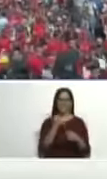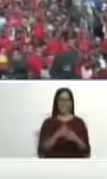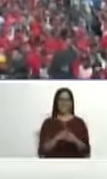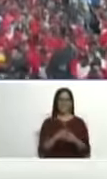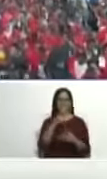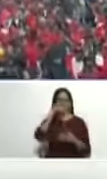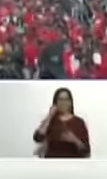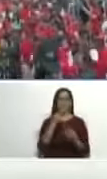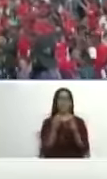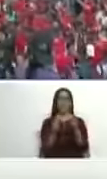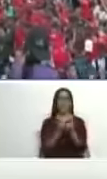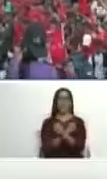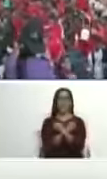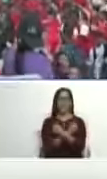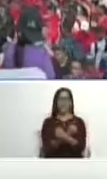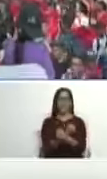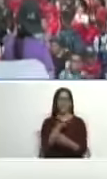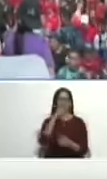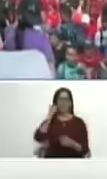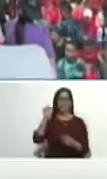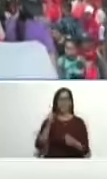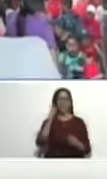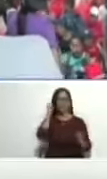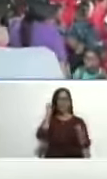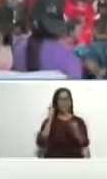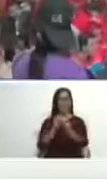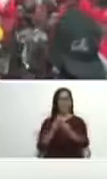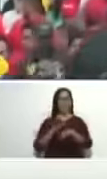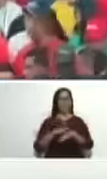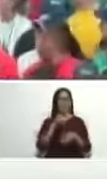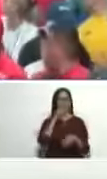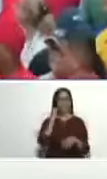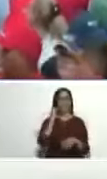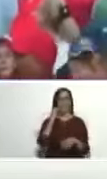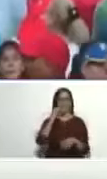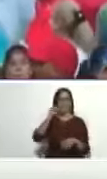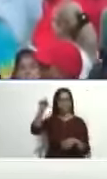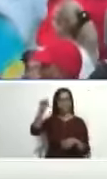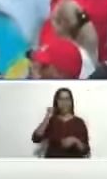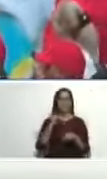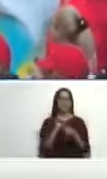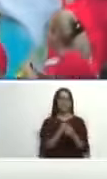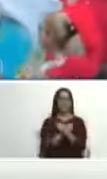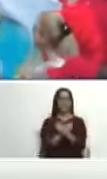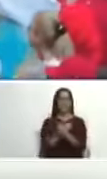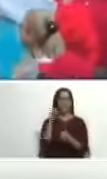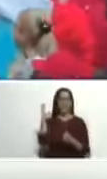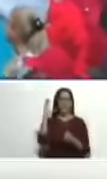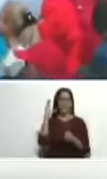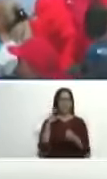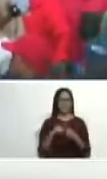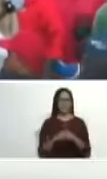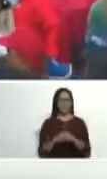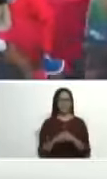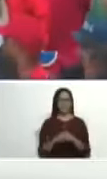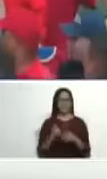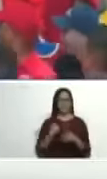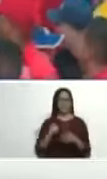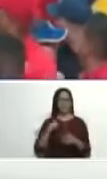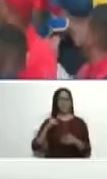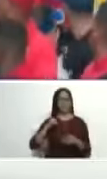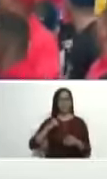amor. Nico es la esperanza, porque Nico es el amor de la patria. Yo soy de ustedes.